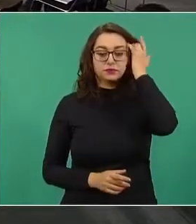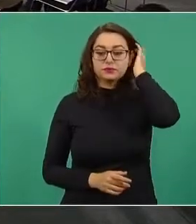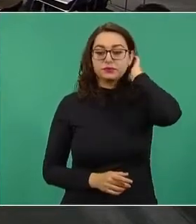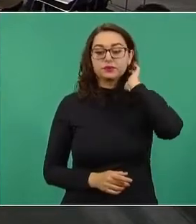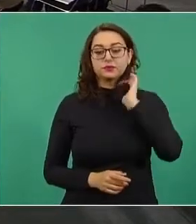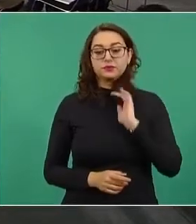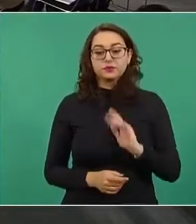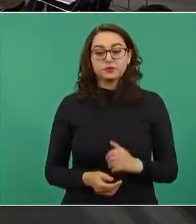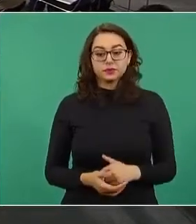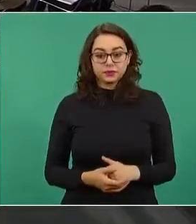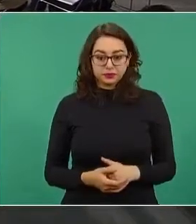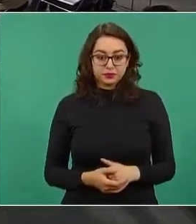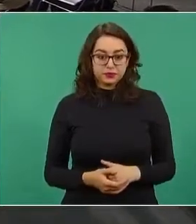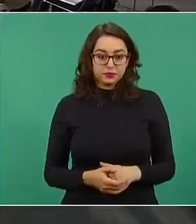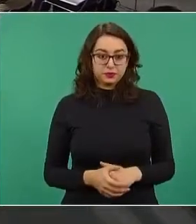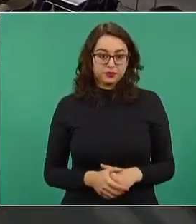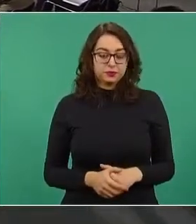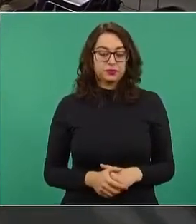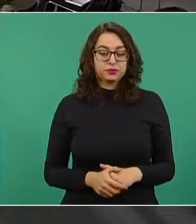¿No tenemos México?